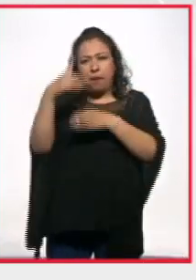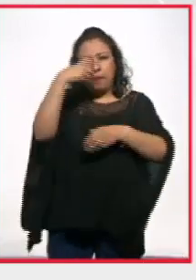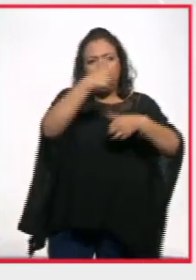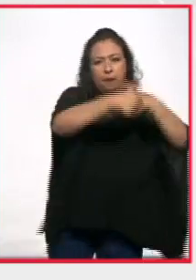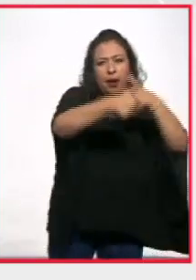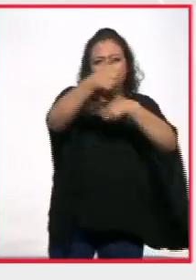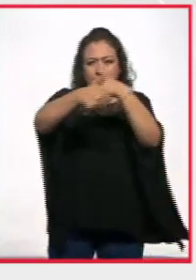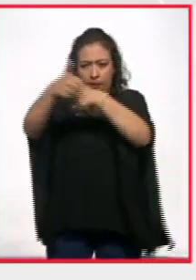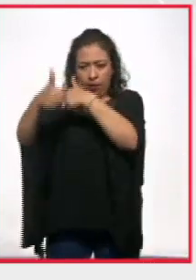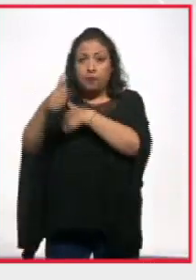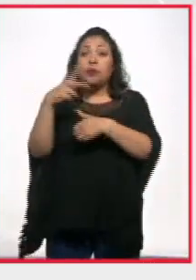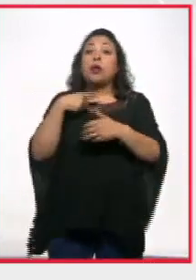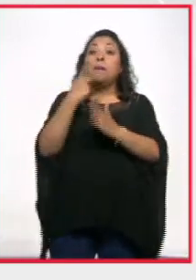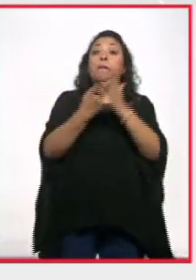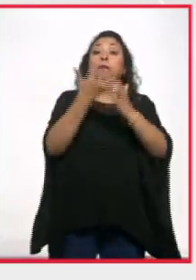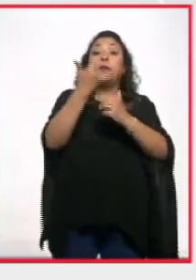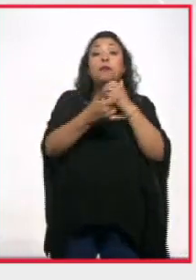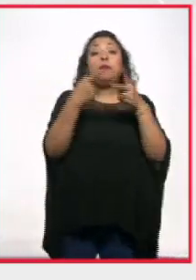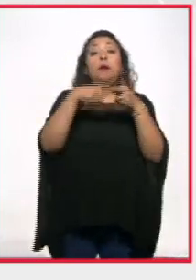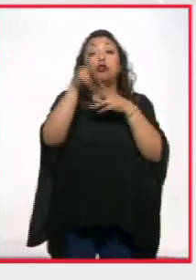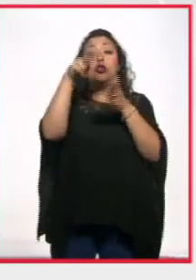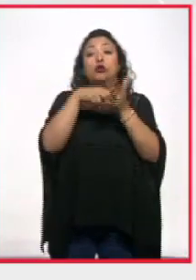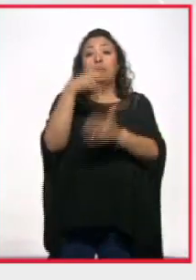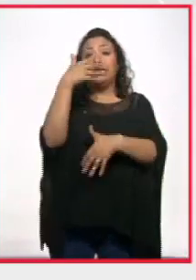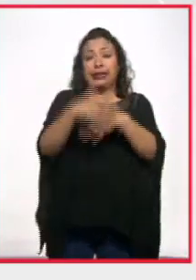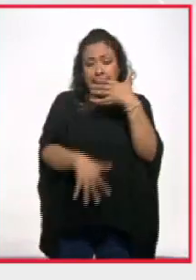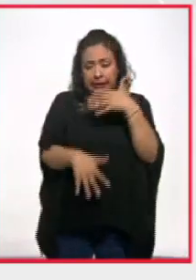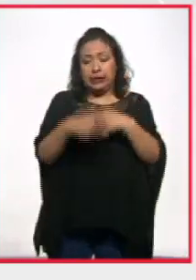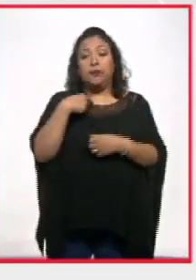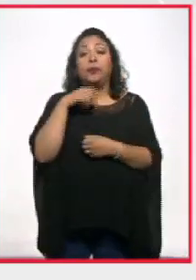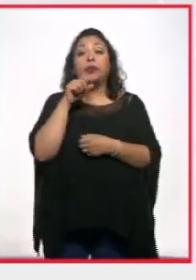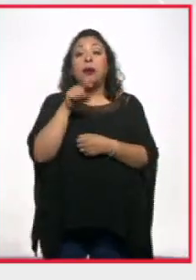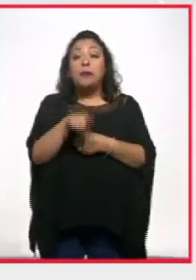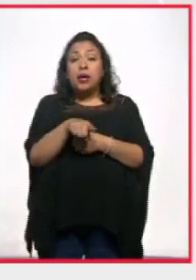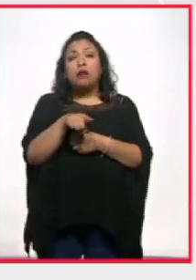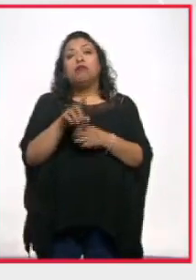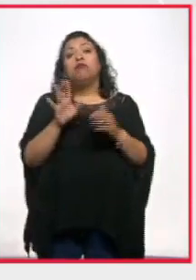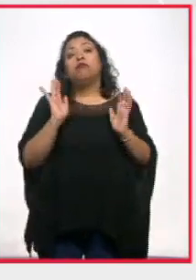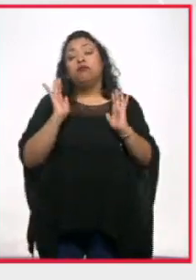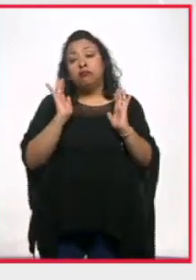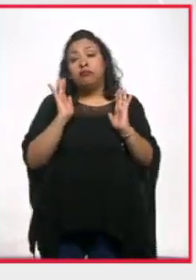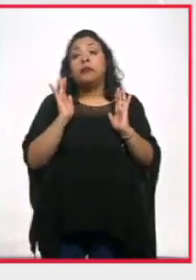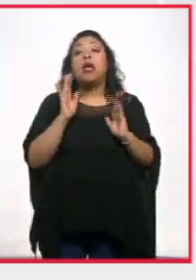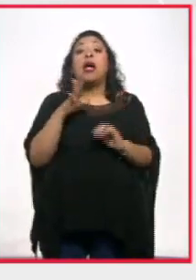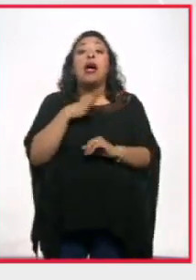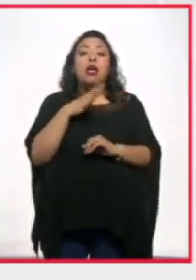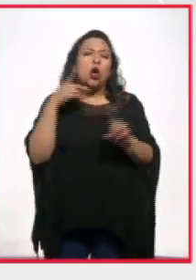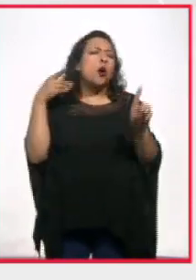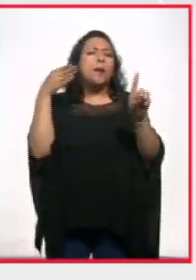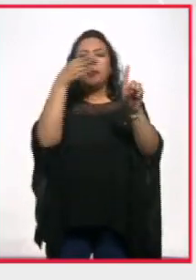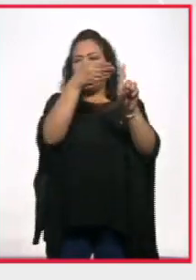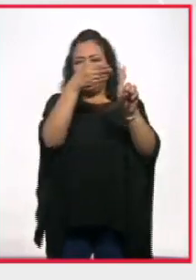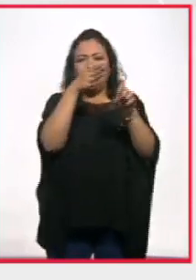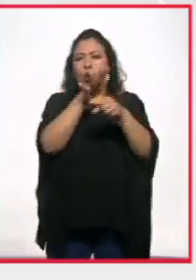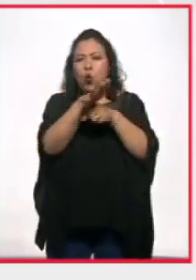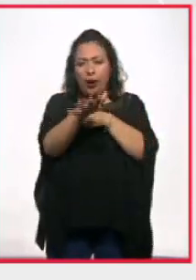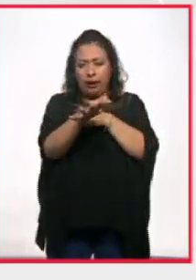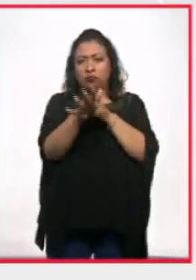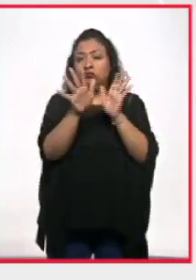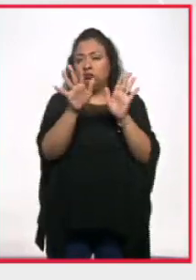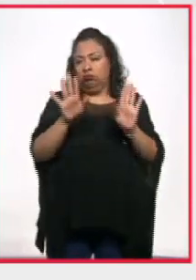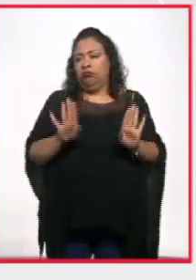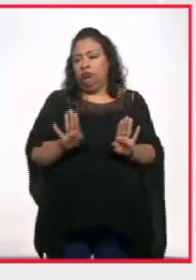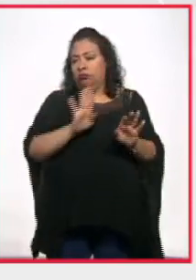que surgió en 2015. Correcto. Y además, bueno, que tiene un objetivo